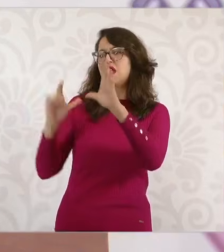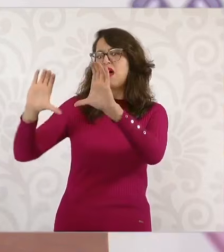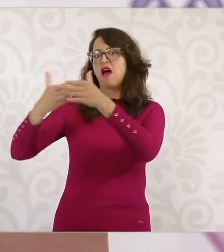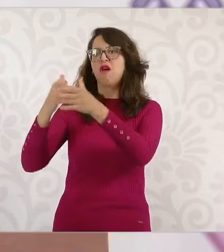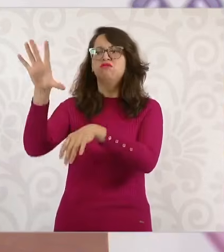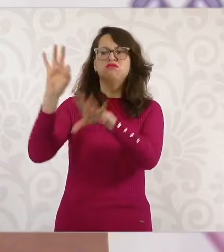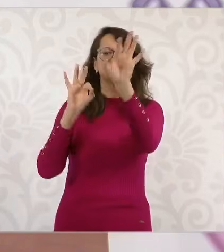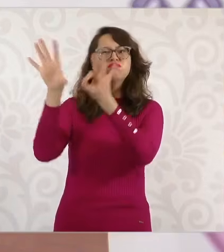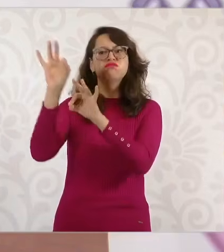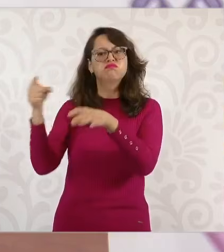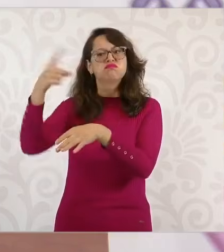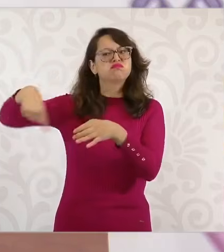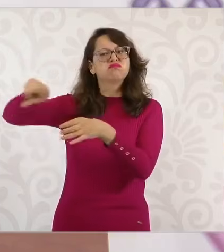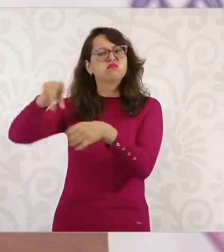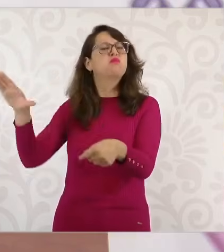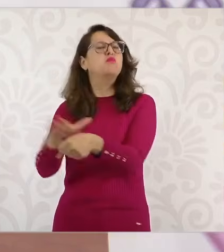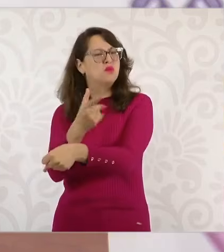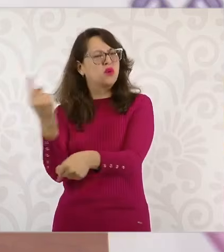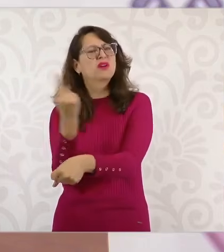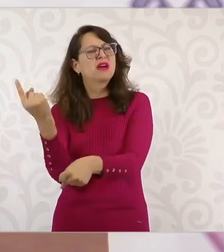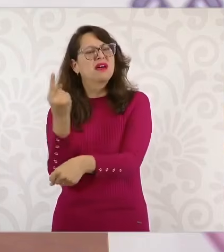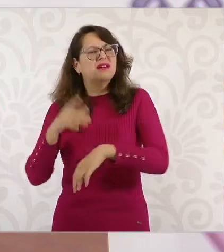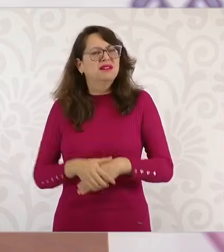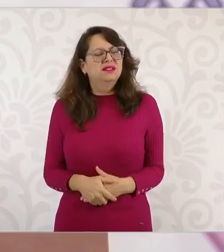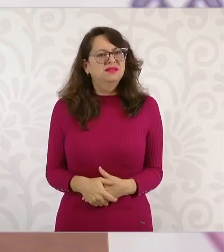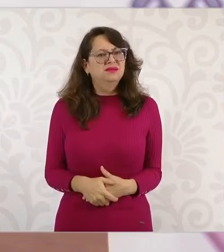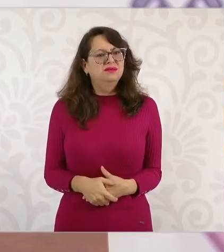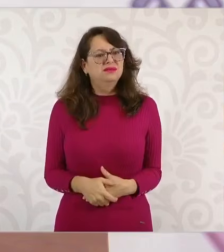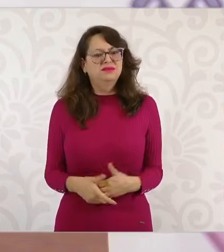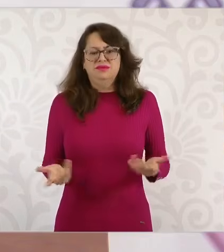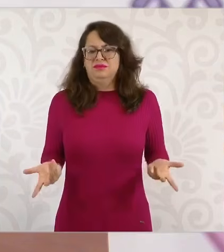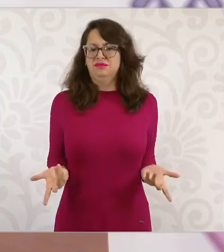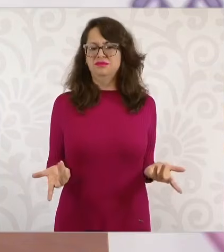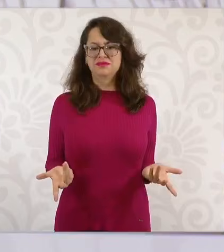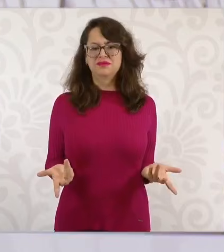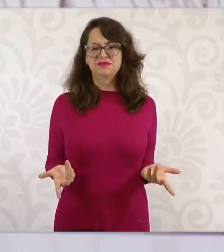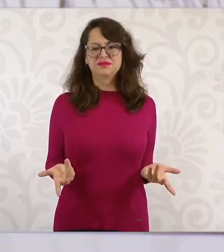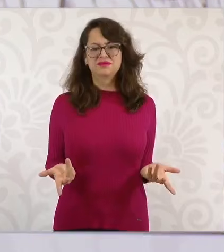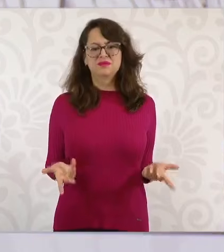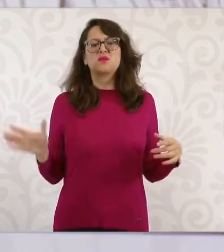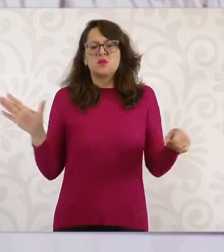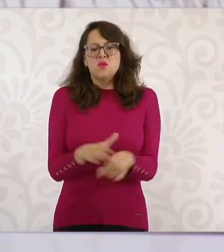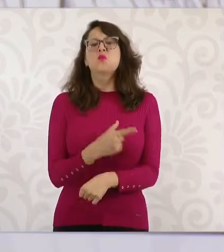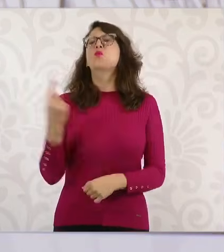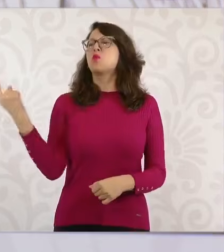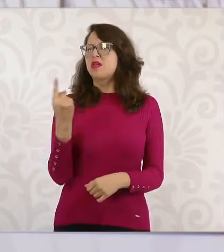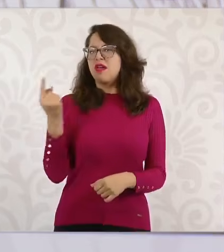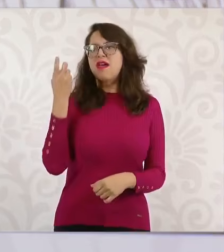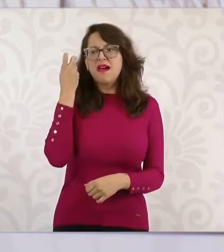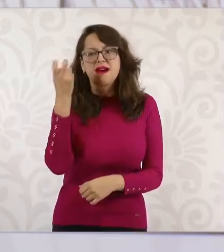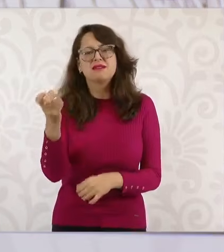partido político que defina las plurinominales? ¿Quién defiende eso? ¿Y por